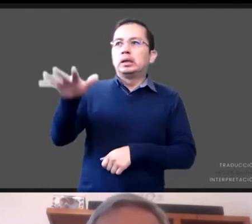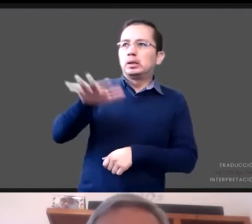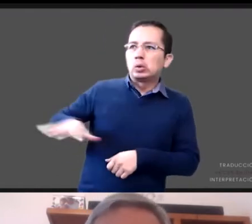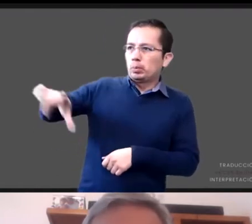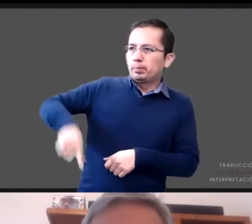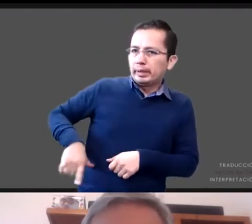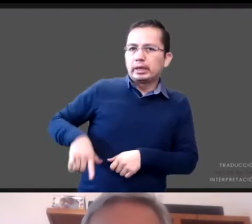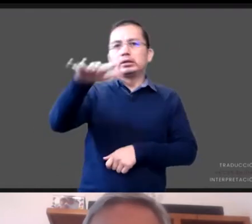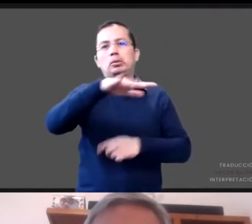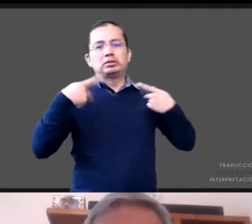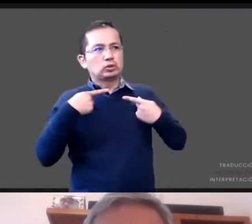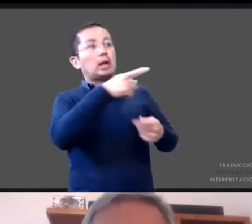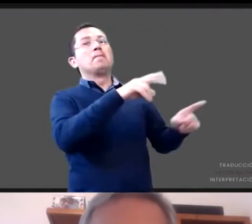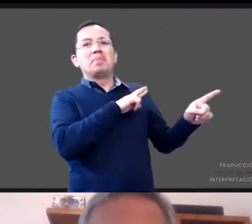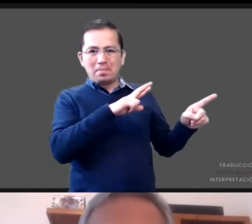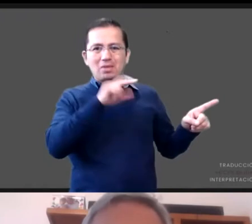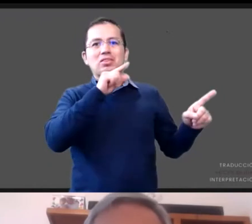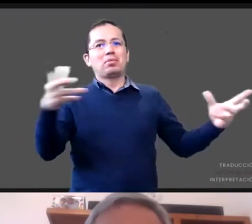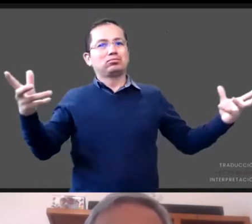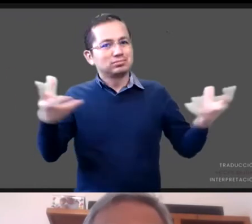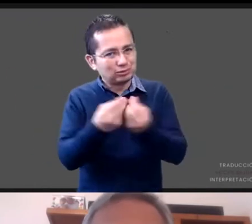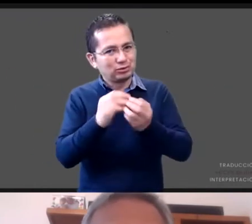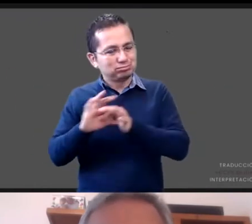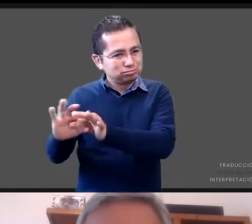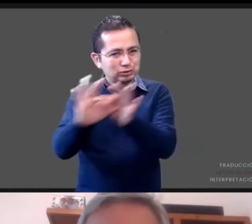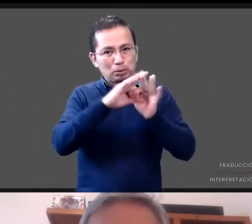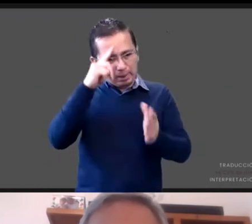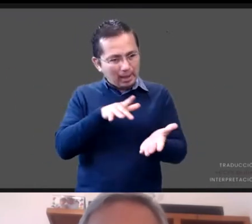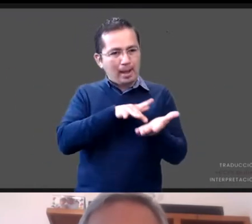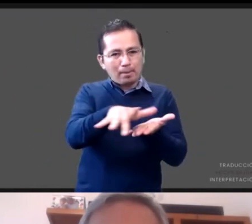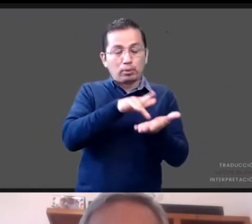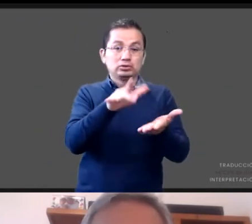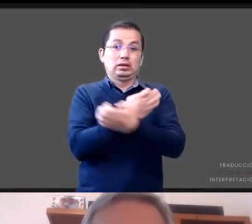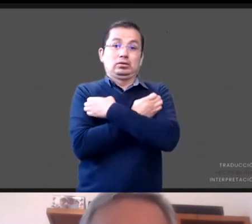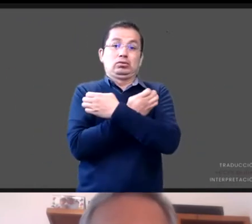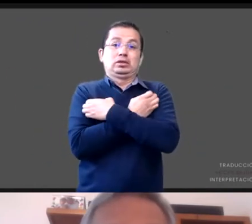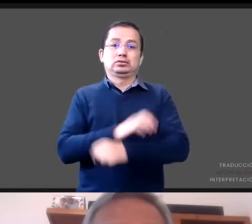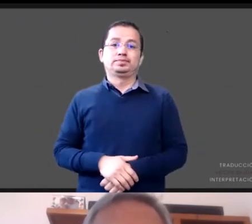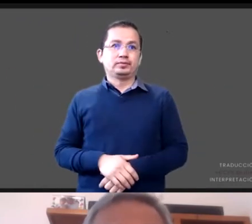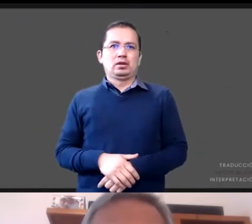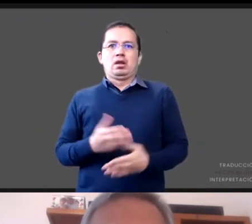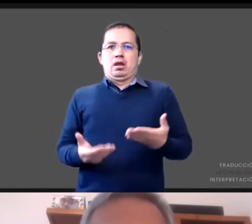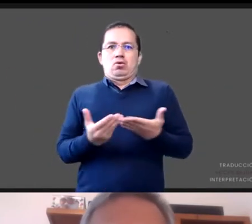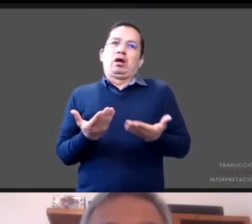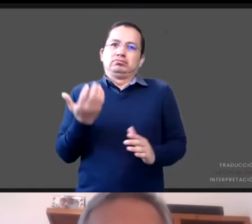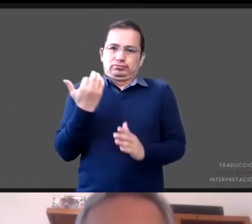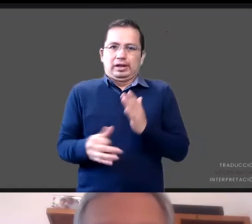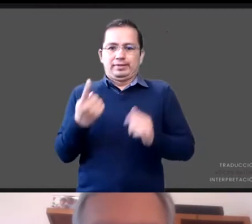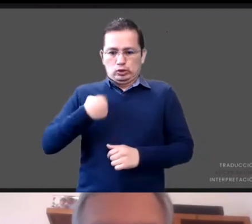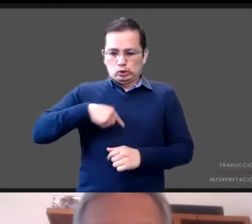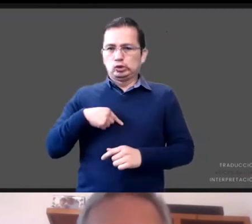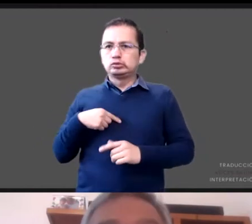podamos conservar, que además de la propuesta de cambio del sistema educativo, lo que tengamos es un gran